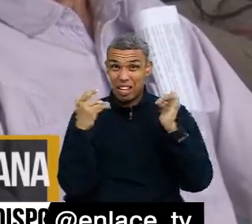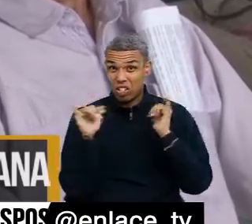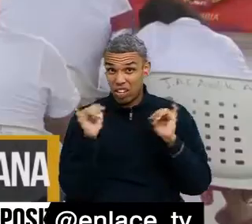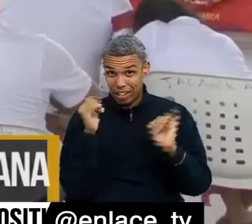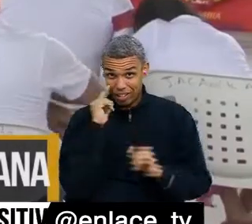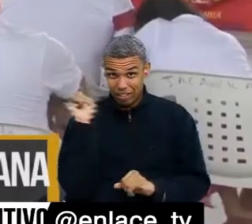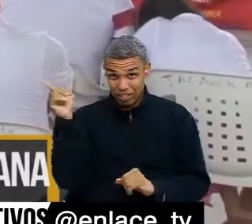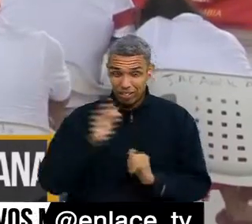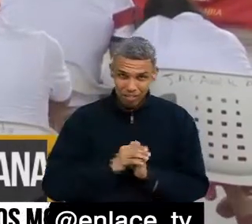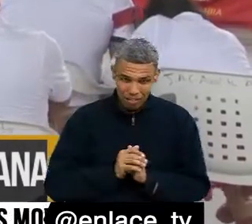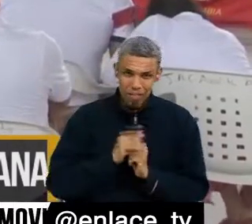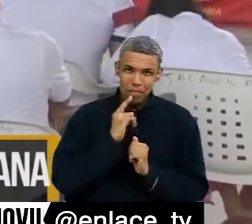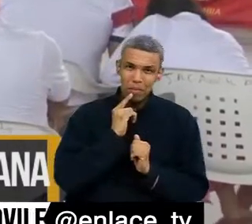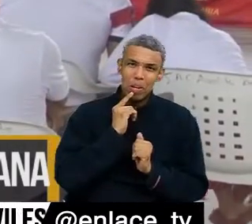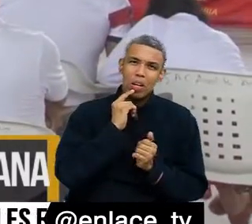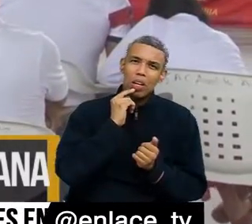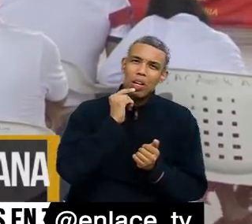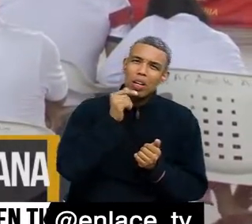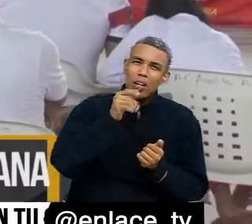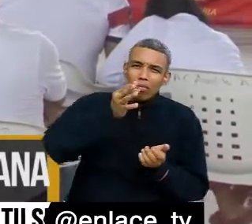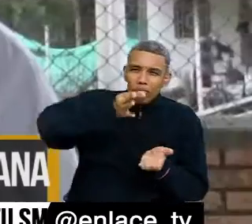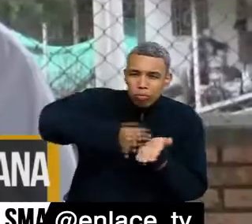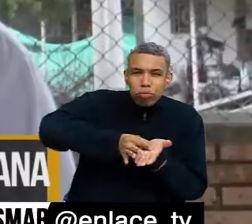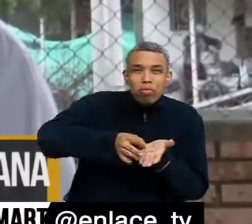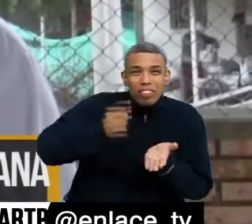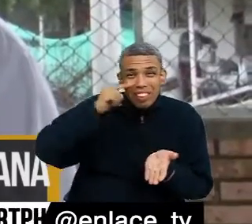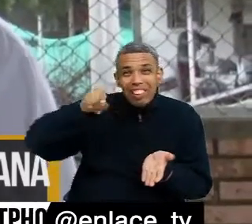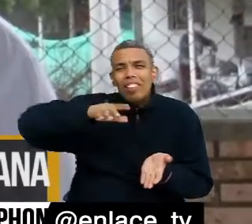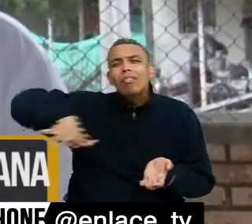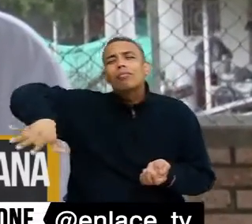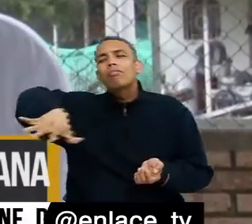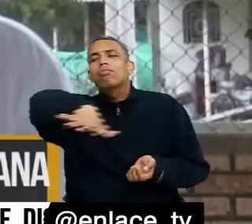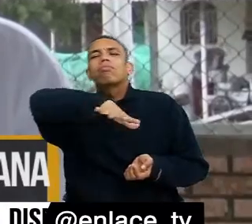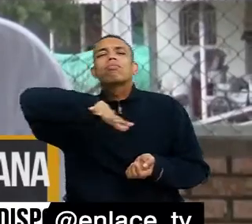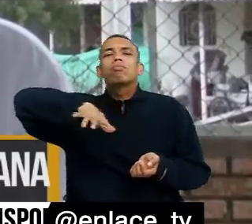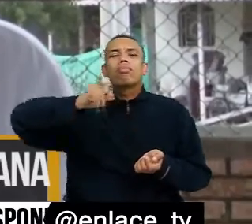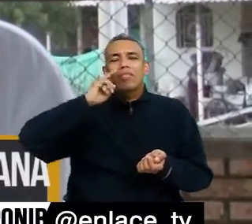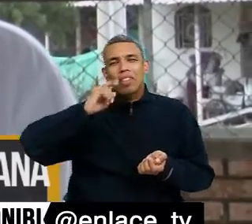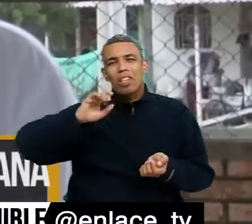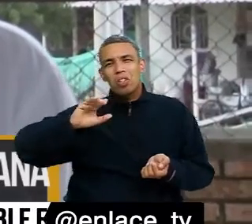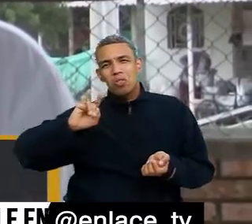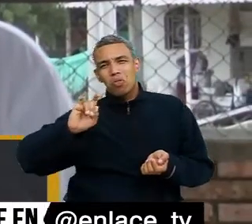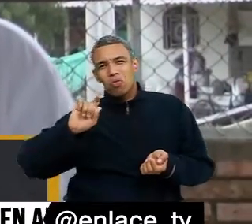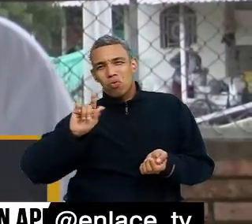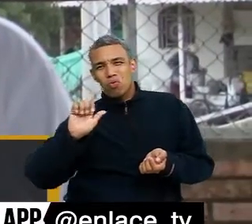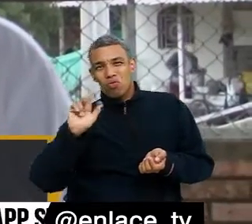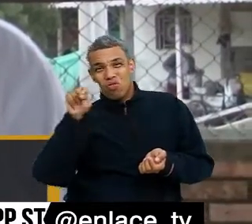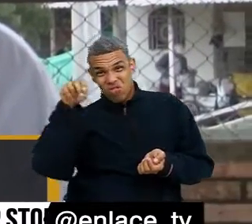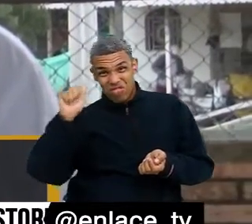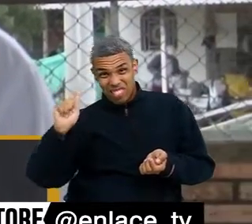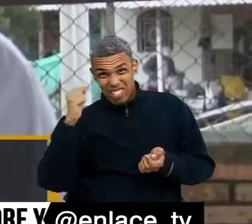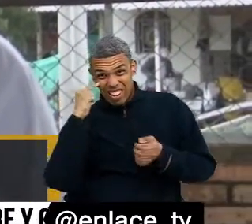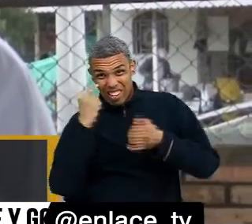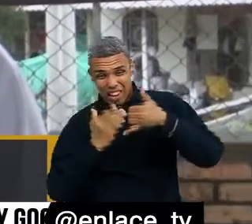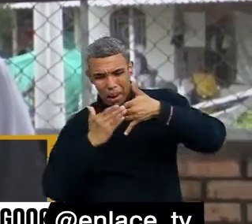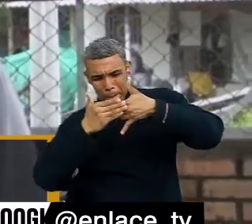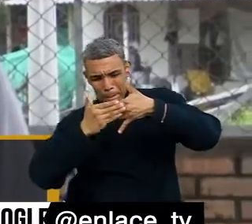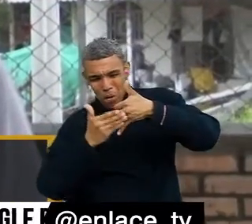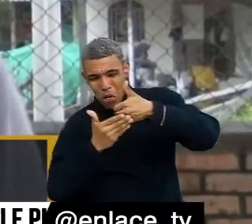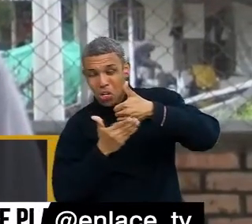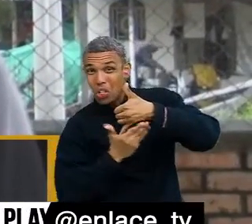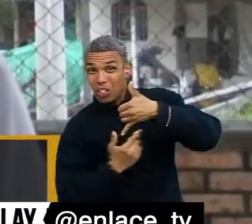multinacional Equión en Campo Cusiana. Más que la organización sindical, para nosotros esto es un motivo de